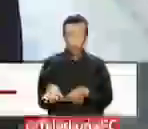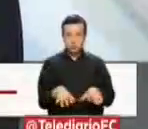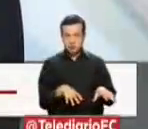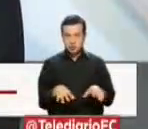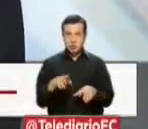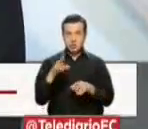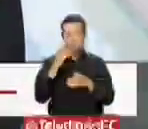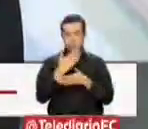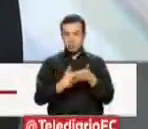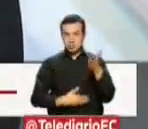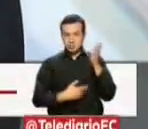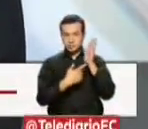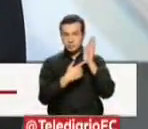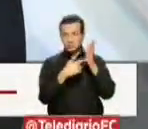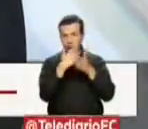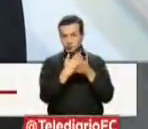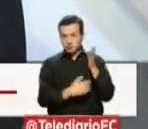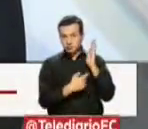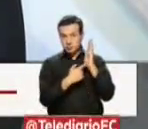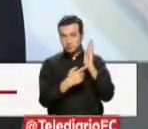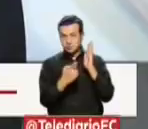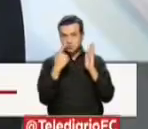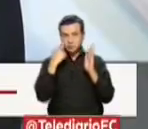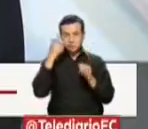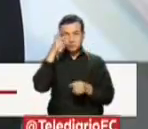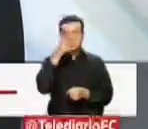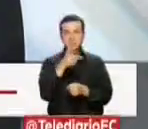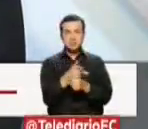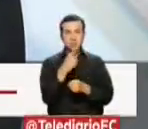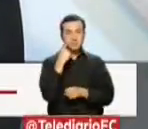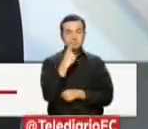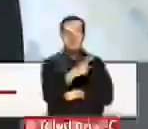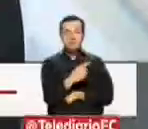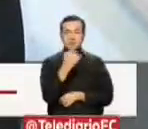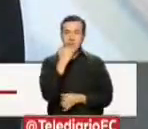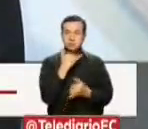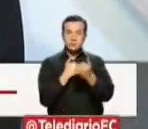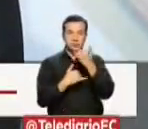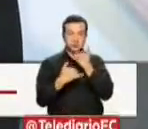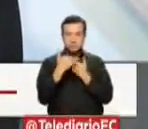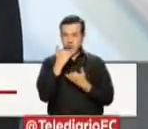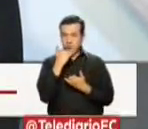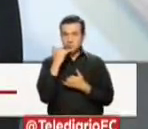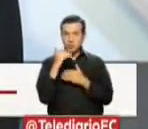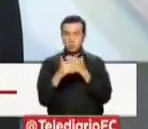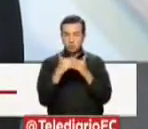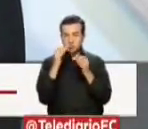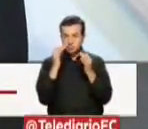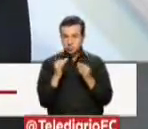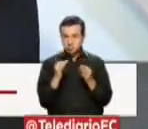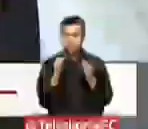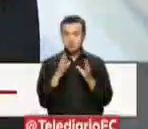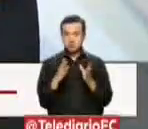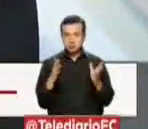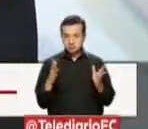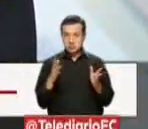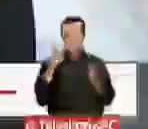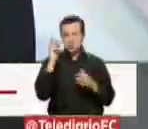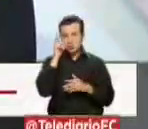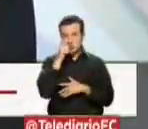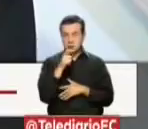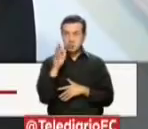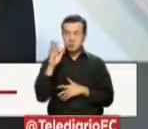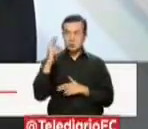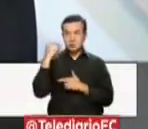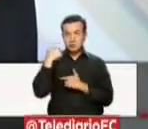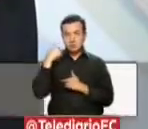revisada la bitácora y revisada los videos, evidencia incumplimiento de los procedimientos establecidos. Y será la fiscalía la